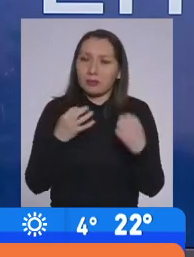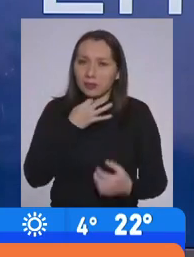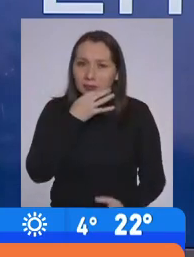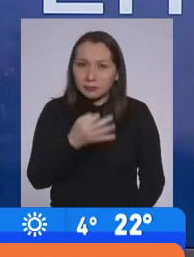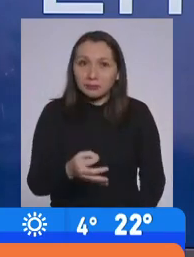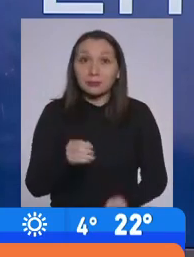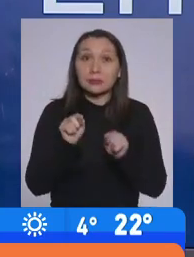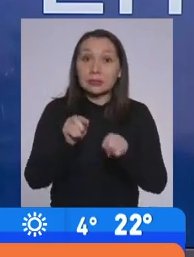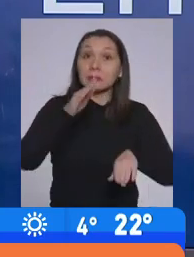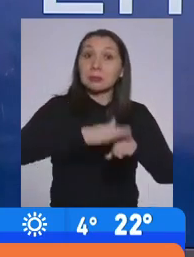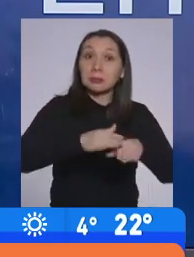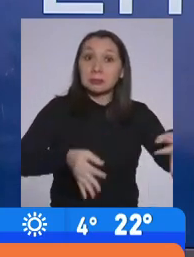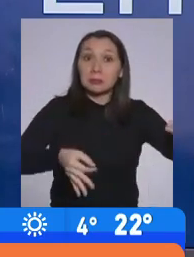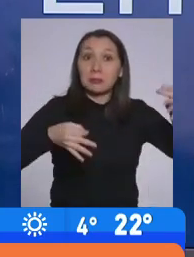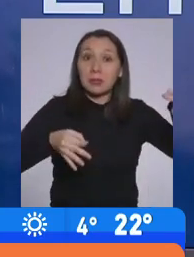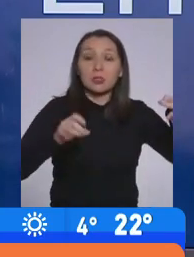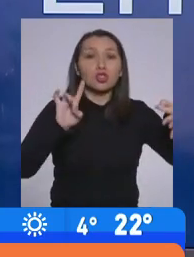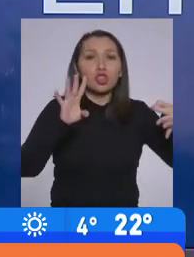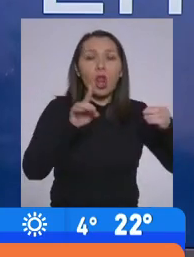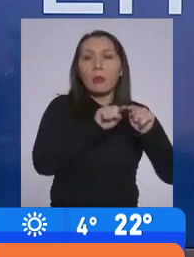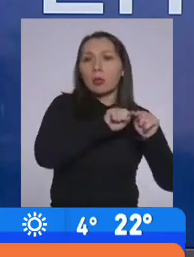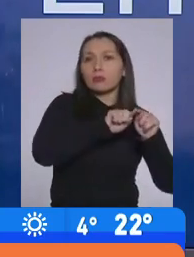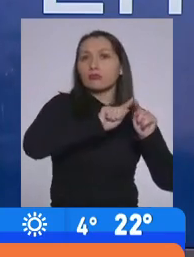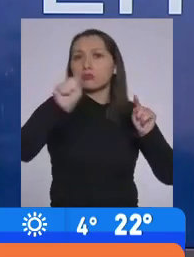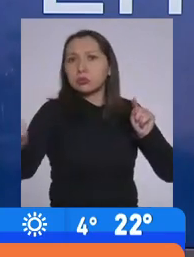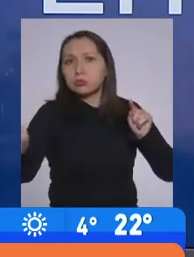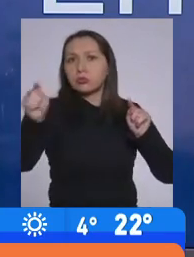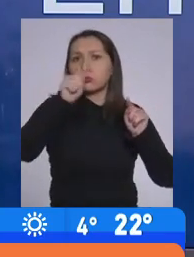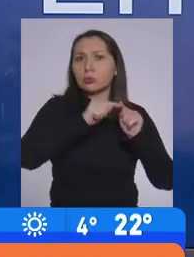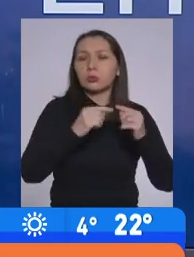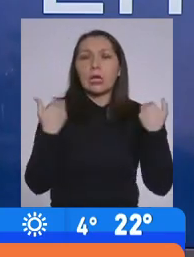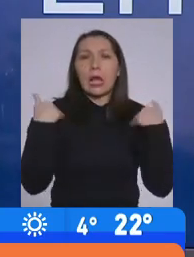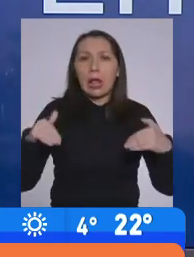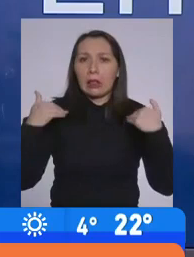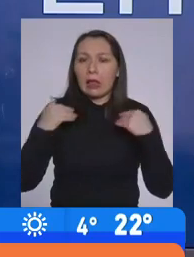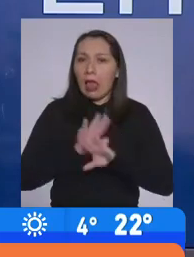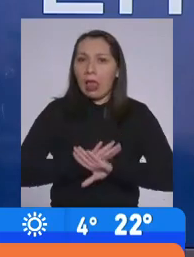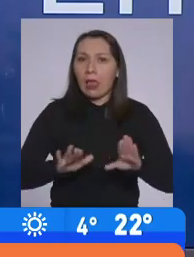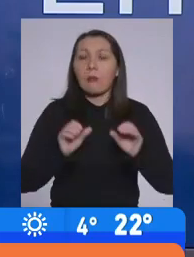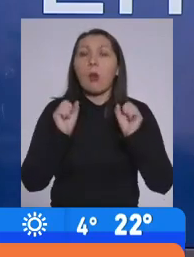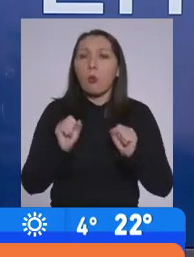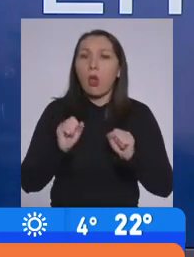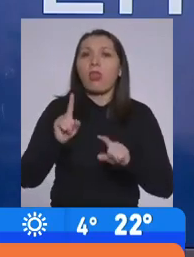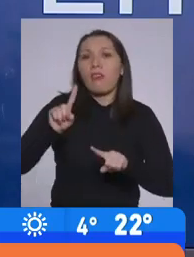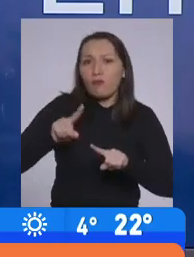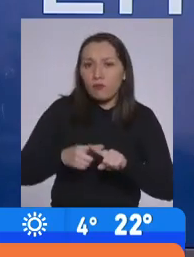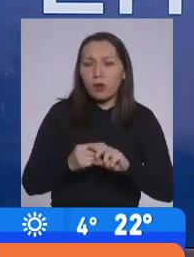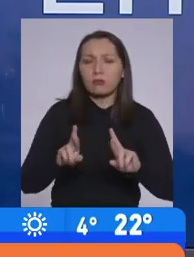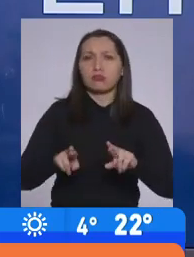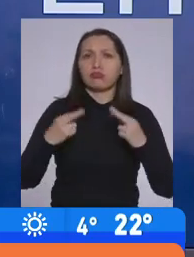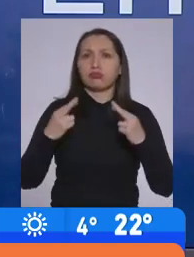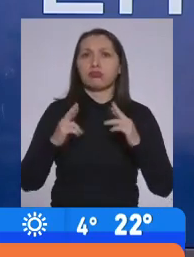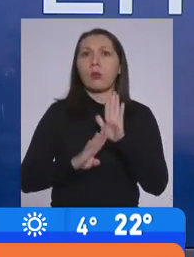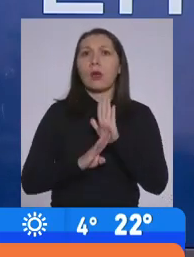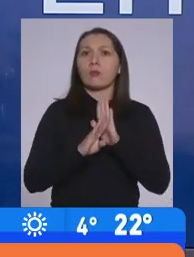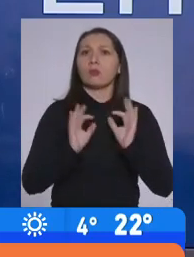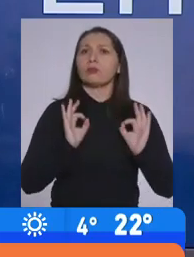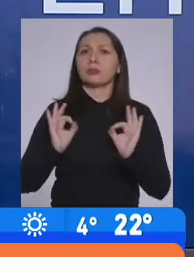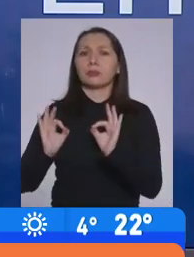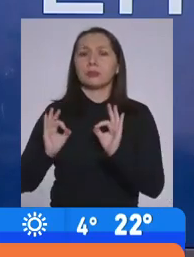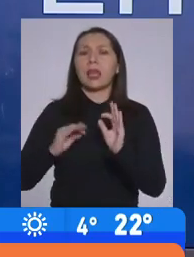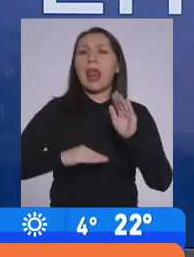este permiso es solo para entrenar y para que puedan volver a recuperar el nivel de